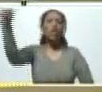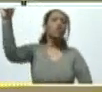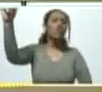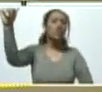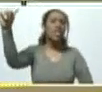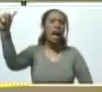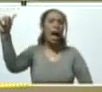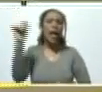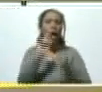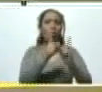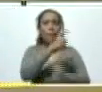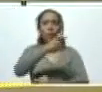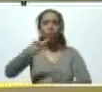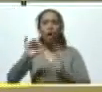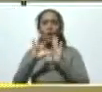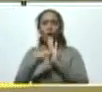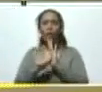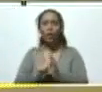denunciarlo.